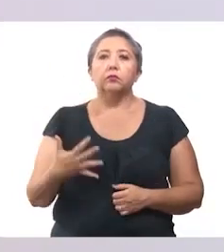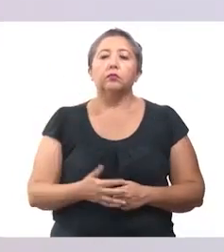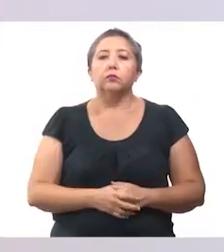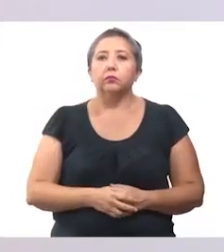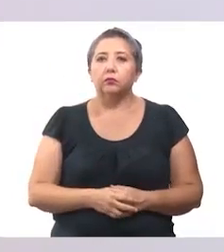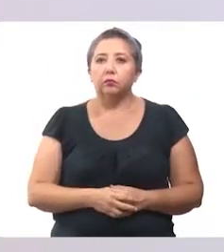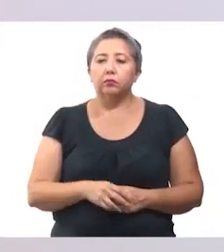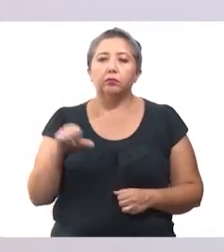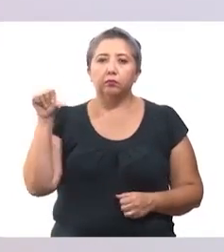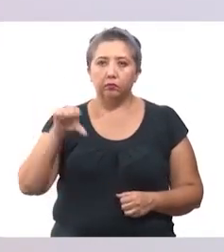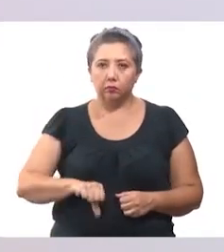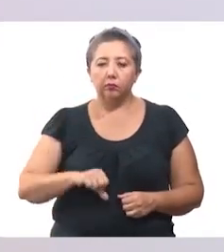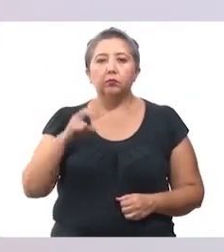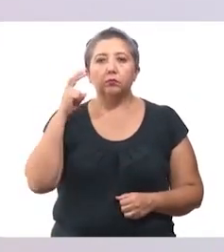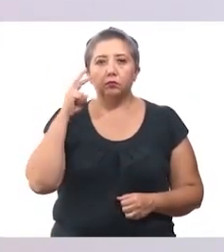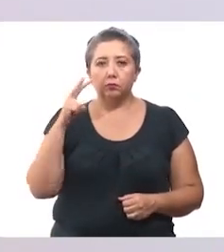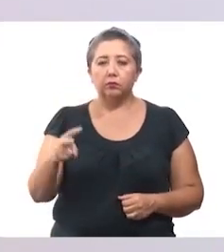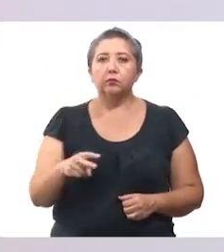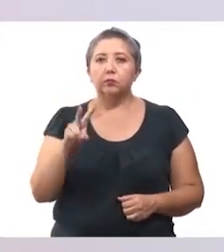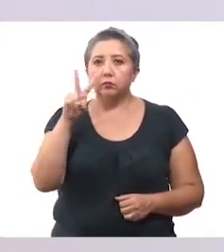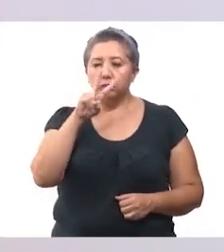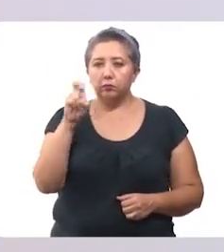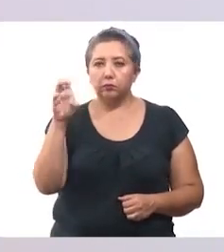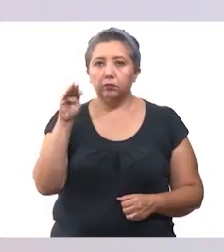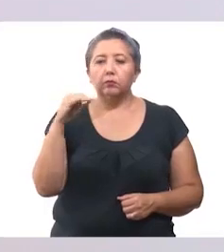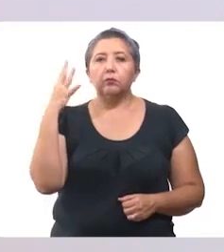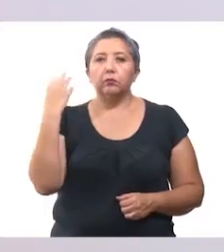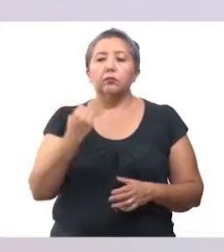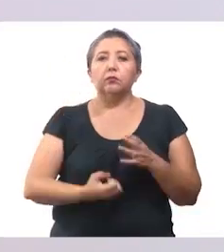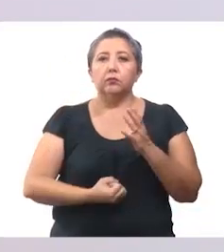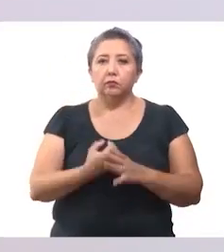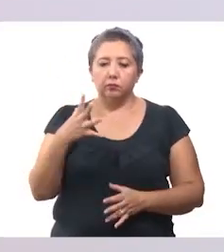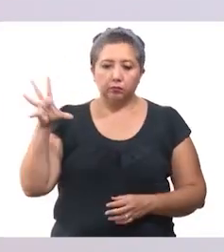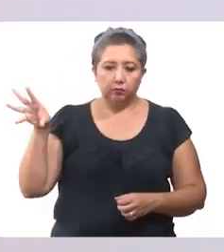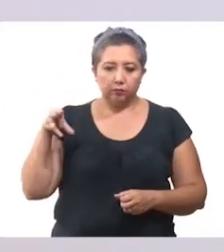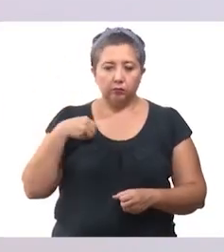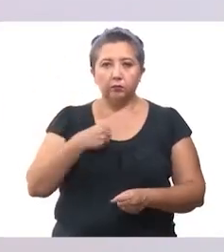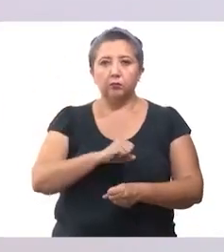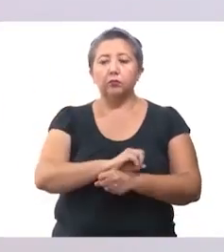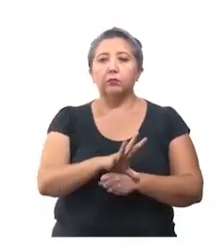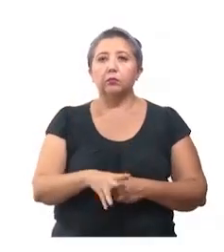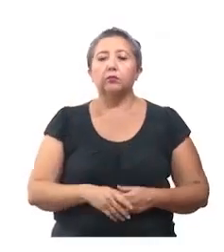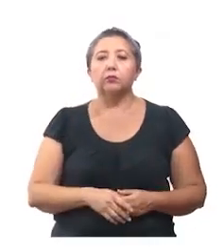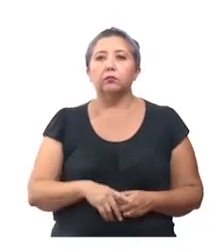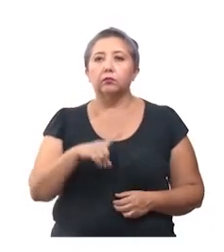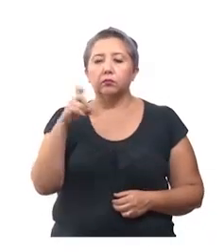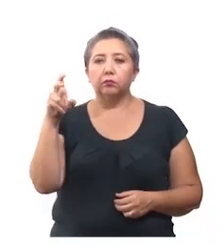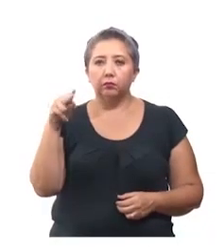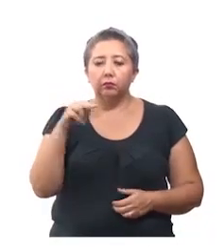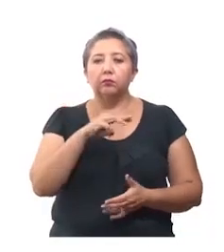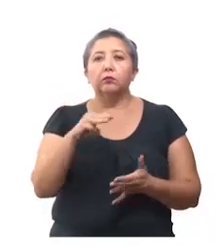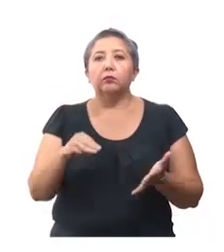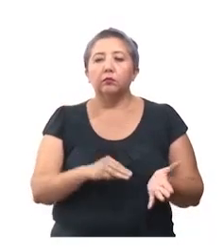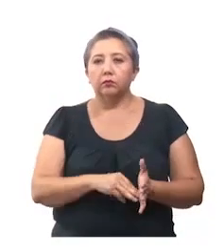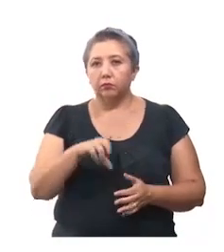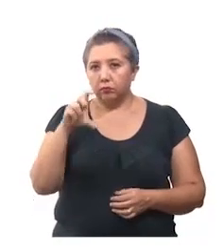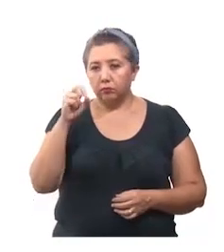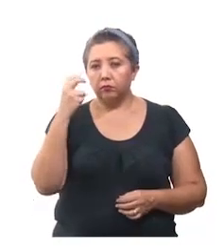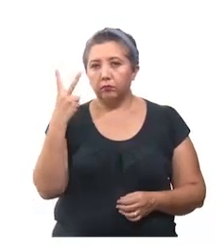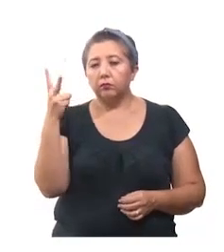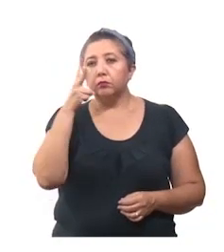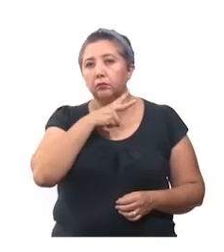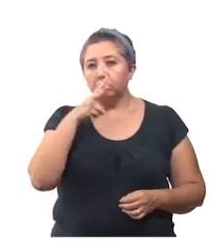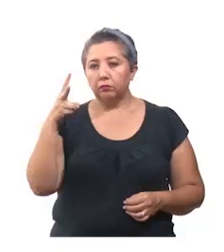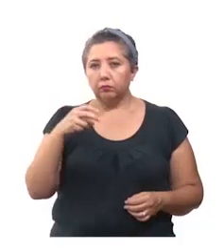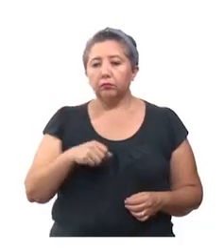57.855. Hoy se detectaron 299 nuevos contagios de coronavirus, 180 en Mérida, 22 en